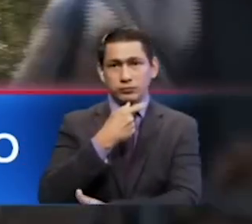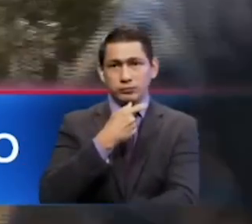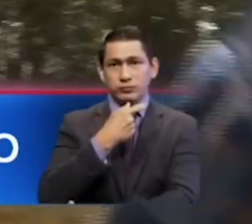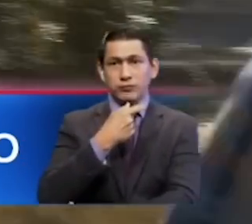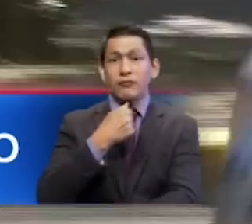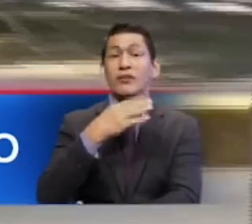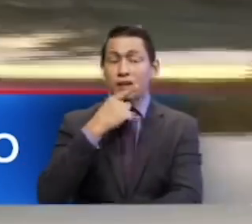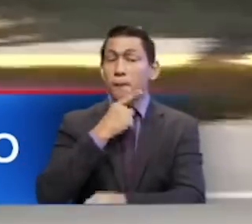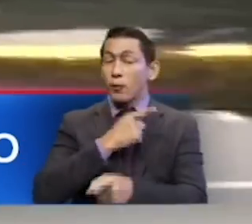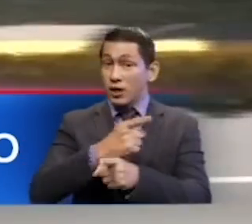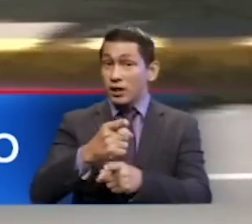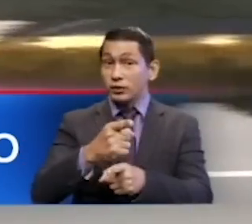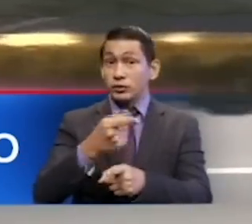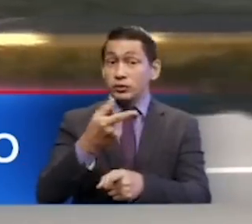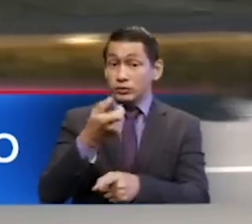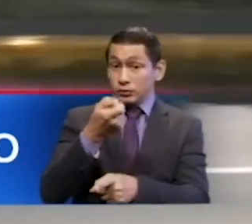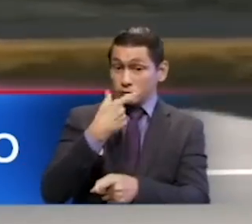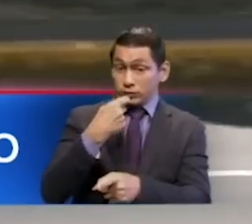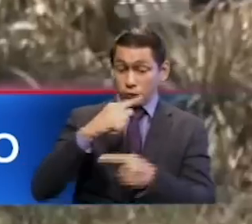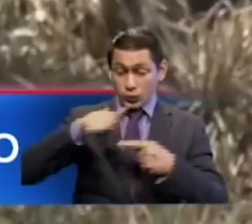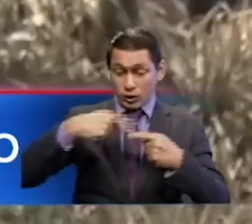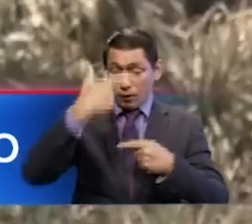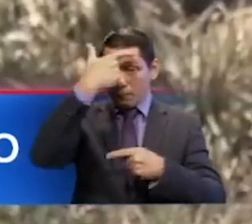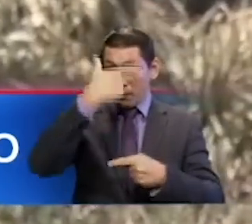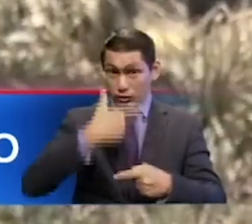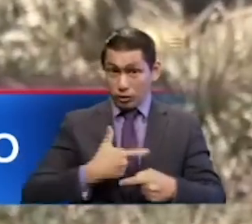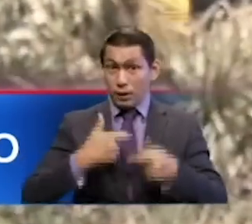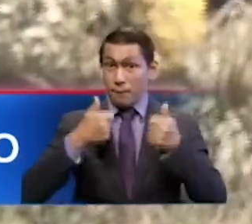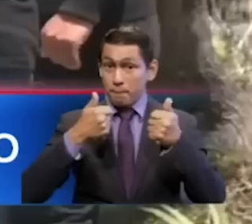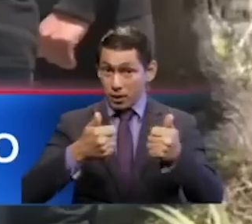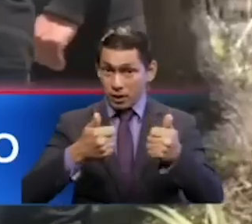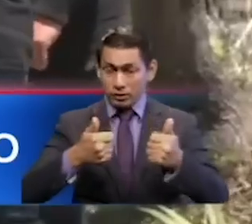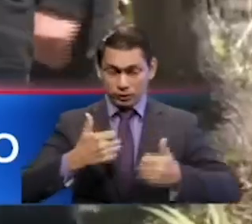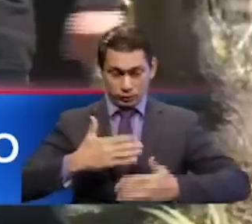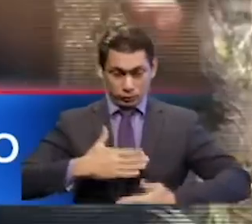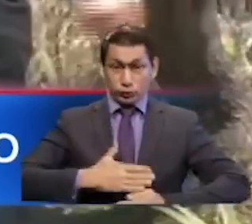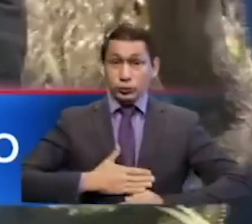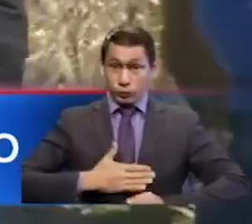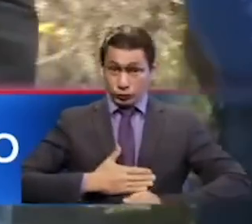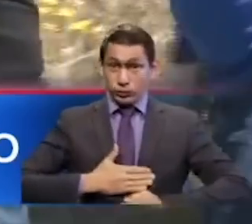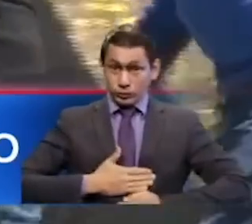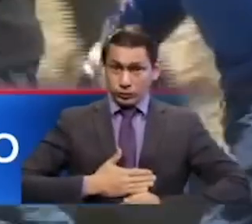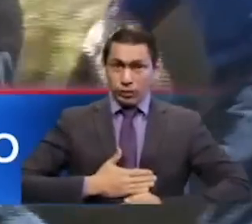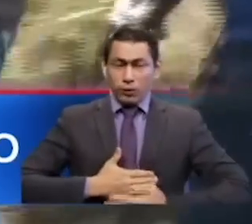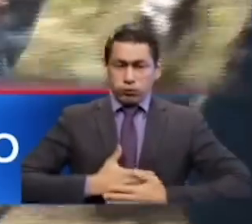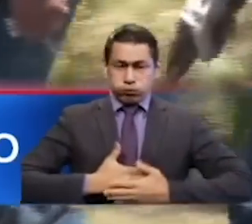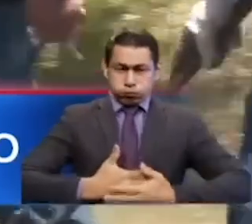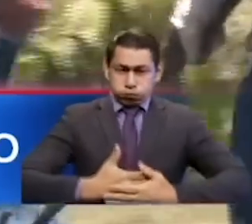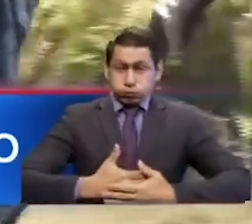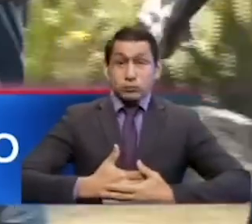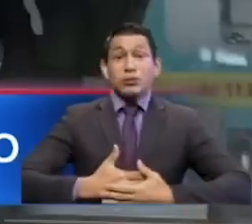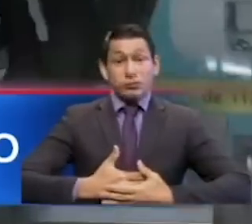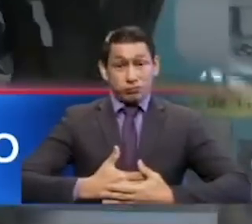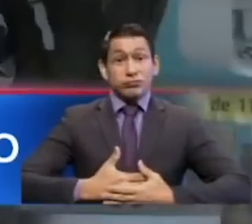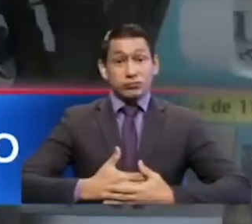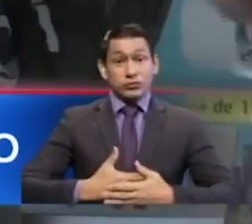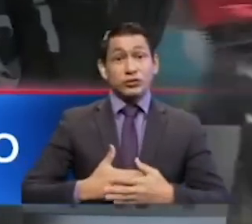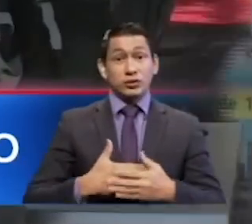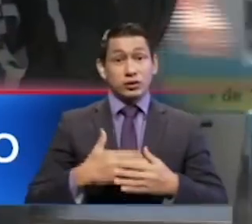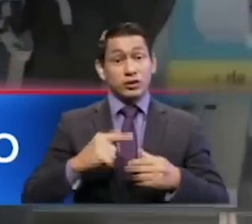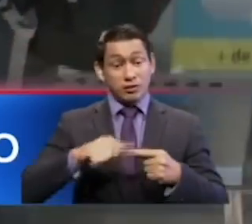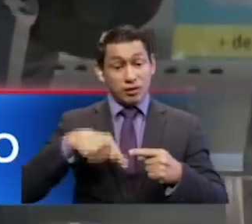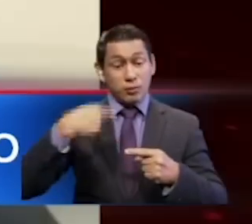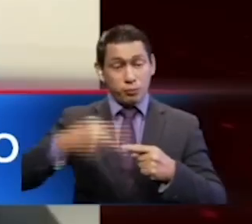medicamento en pacientes sanos hace que los alimentos duren más tiempo en el estómago y las personas se sientan llenas, pero el peso perdido puede